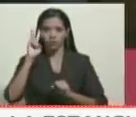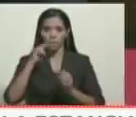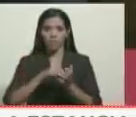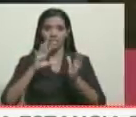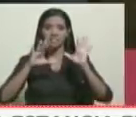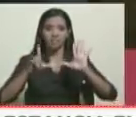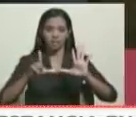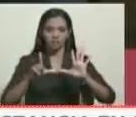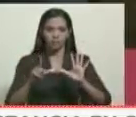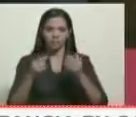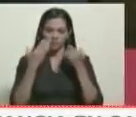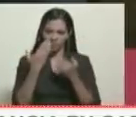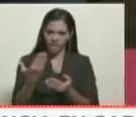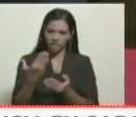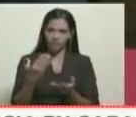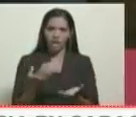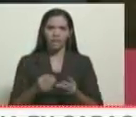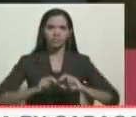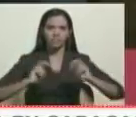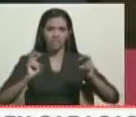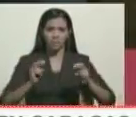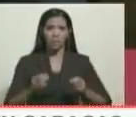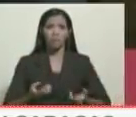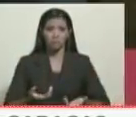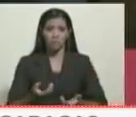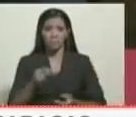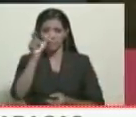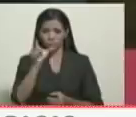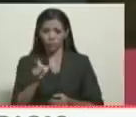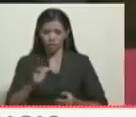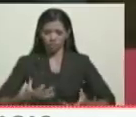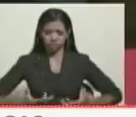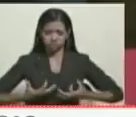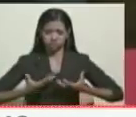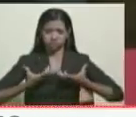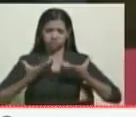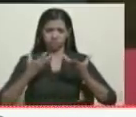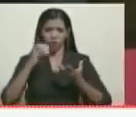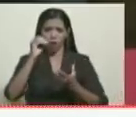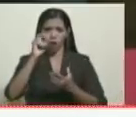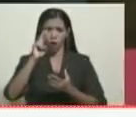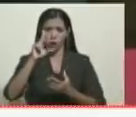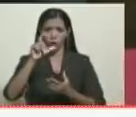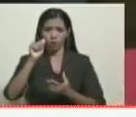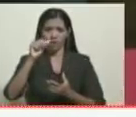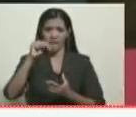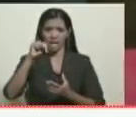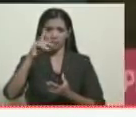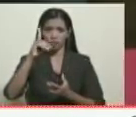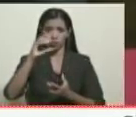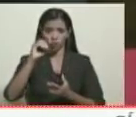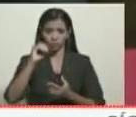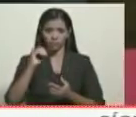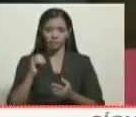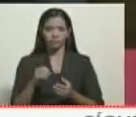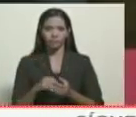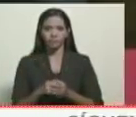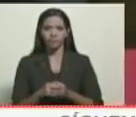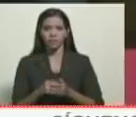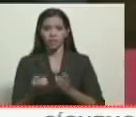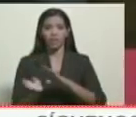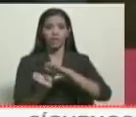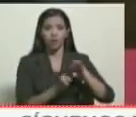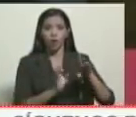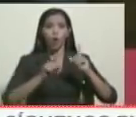los hechos graves de Orlando Figueroa, que fue quemado vivo, ante el hecho también del teniente retirado de la